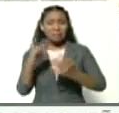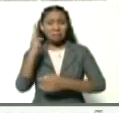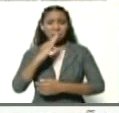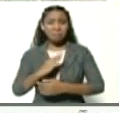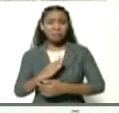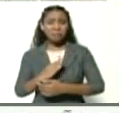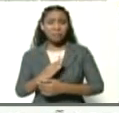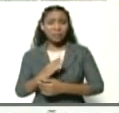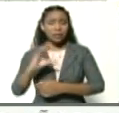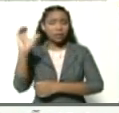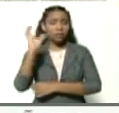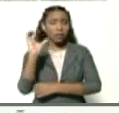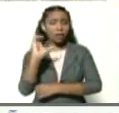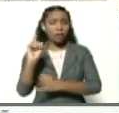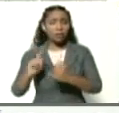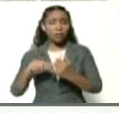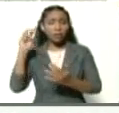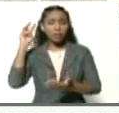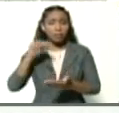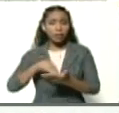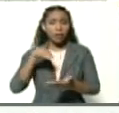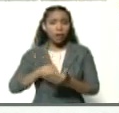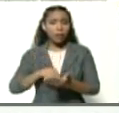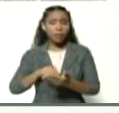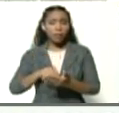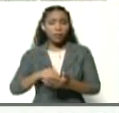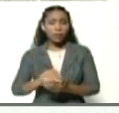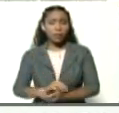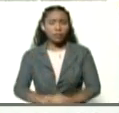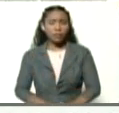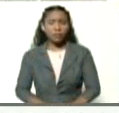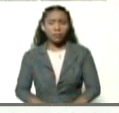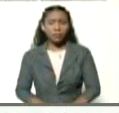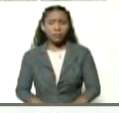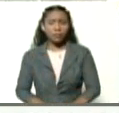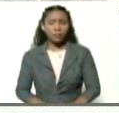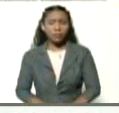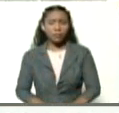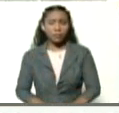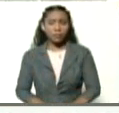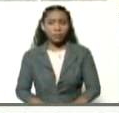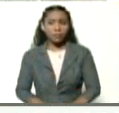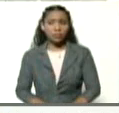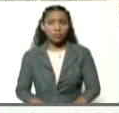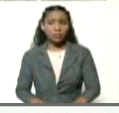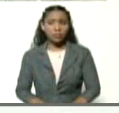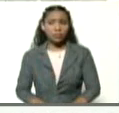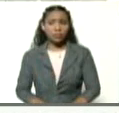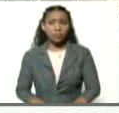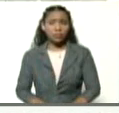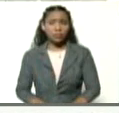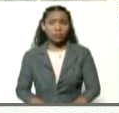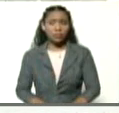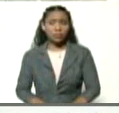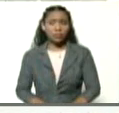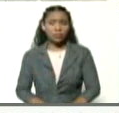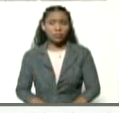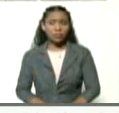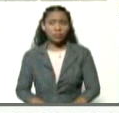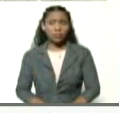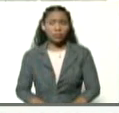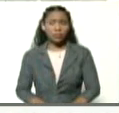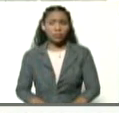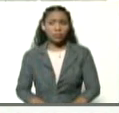brasilera, Caracas, Miranda, La Guaira, Bolívar, Monagas, Anzoátegui, Nueva